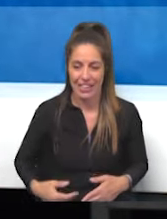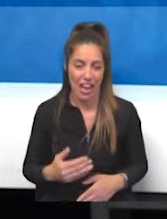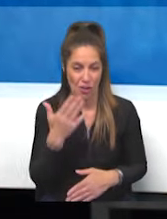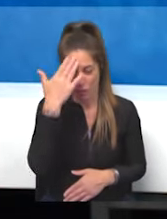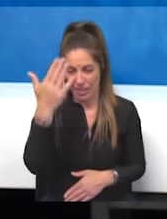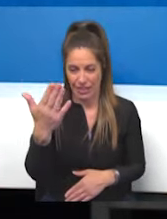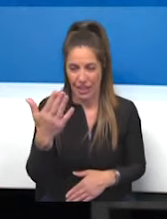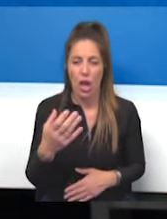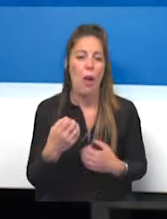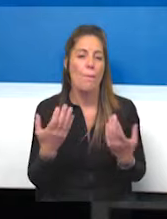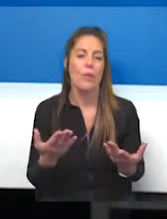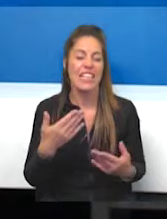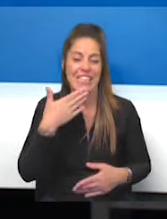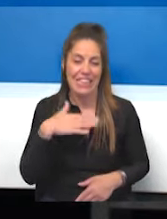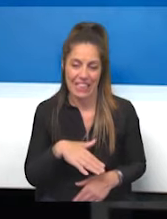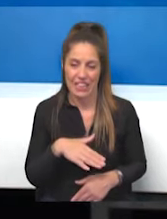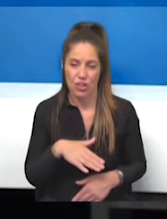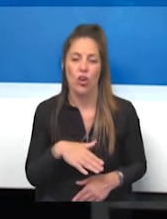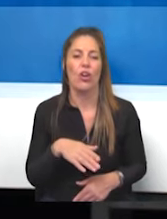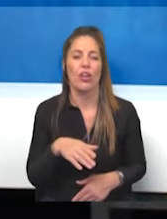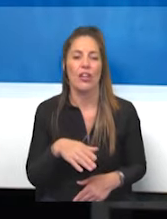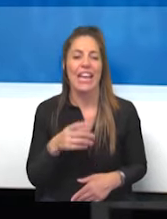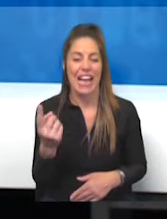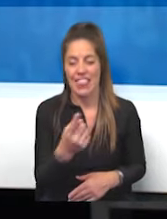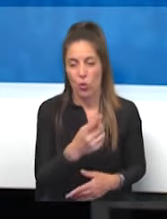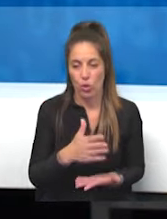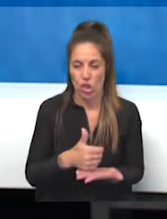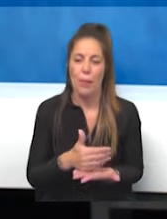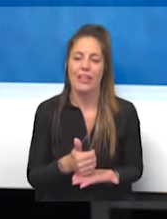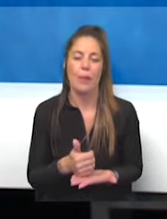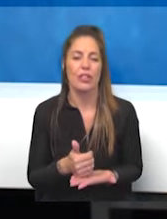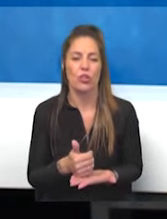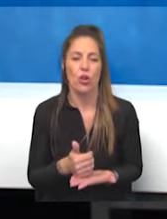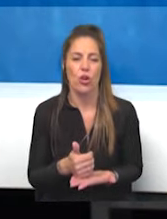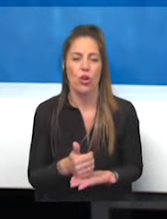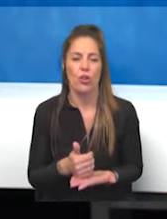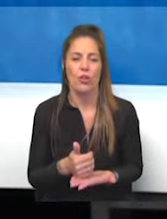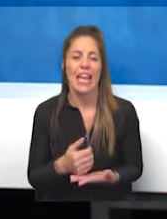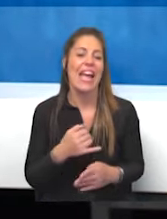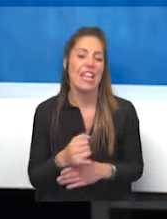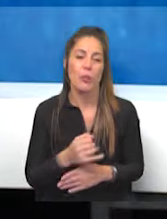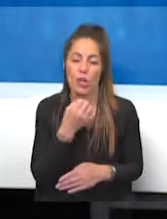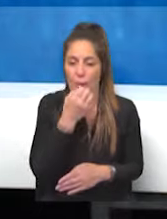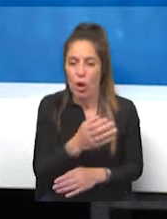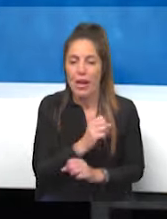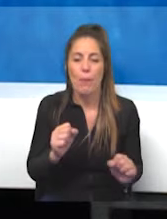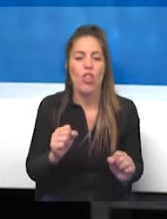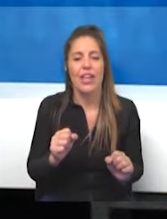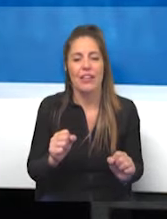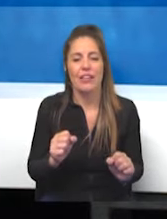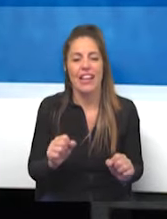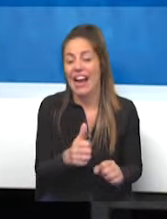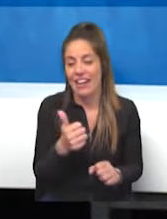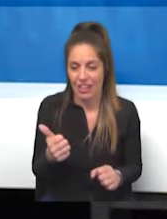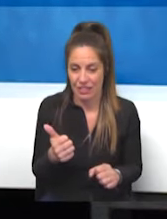el frente amplio porque se ha entendido que es el en cada uno de esos departamentos el instrumento mejor para posibilitar